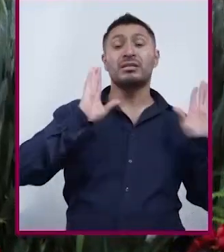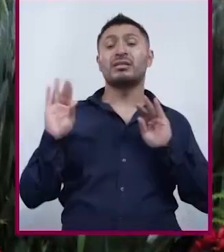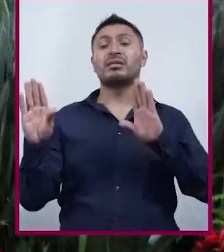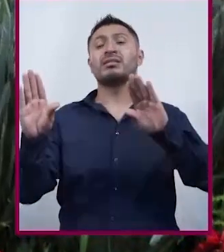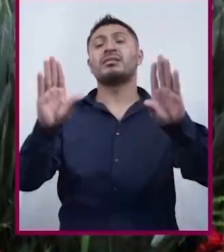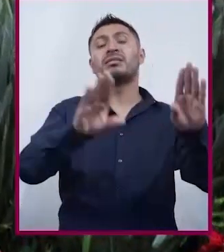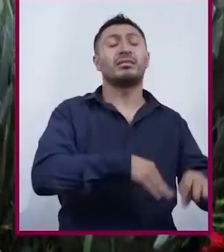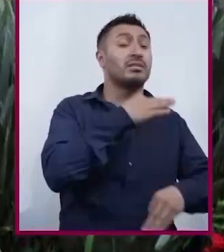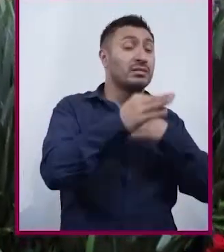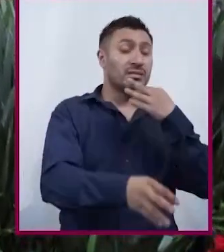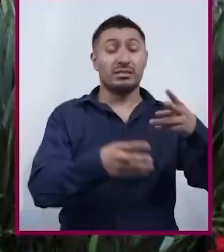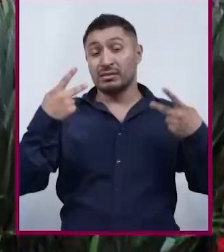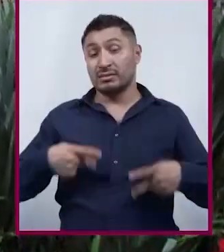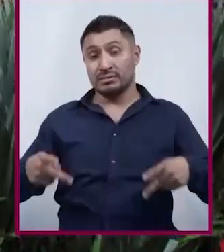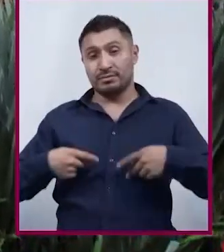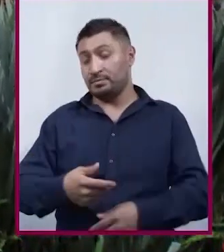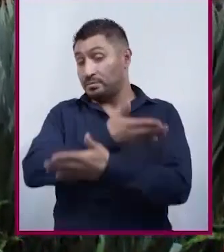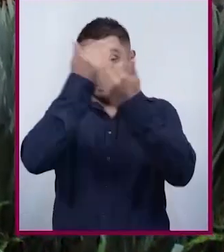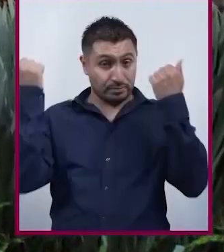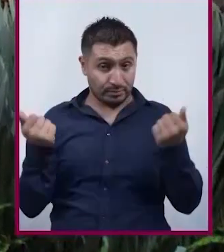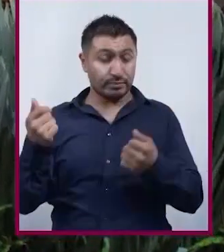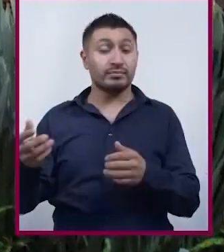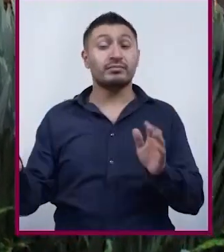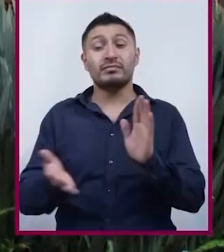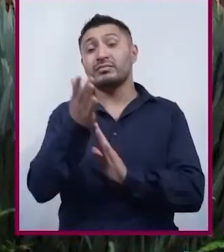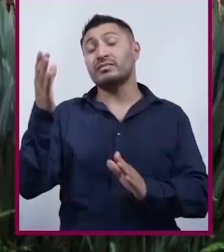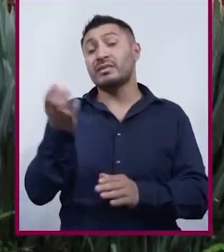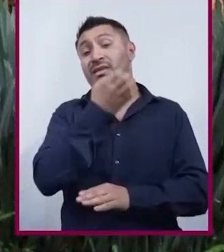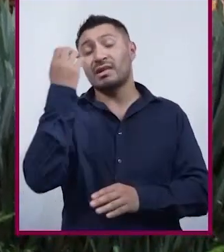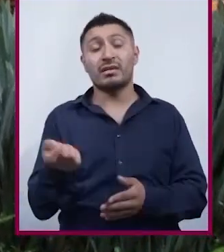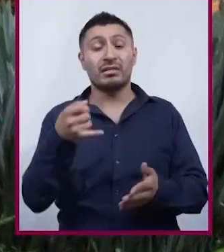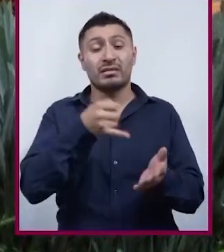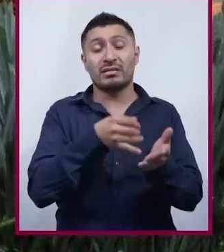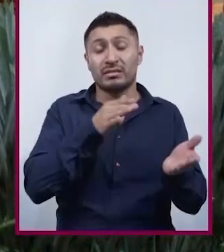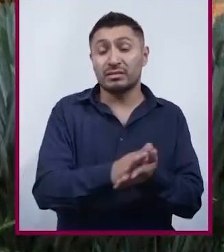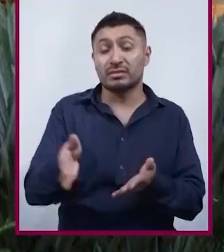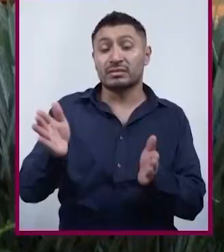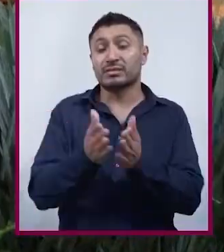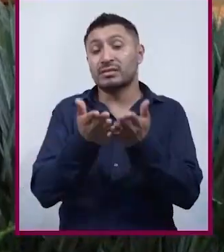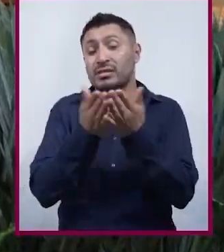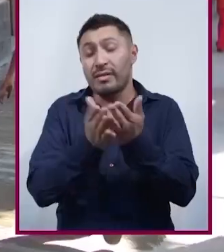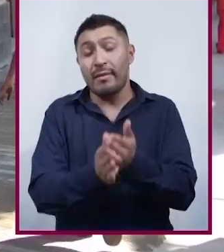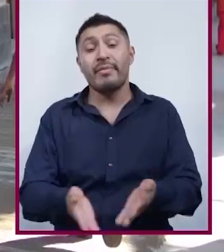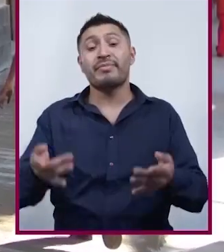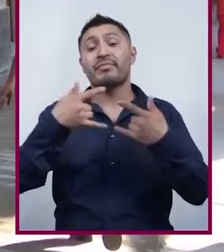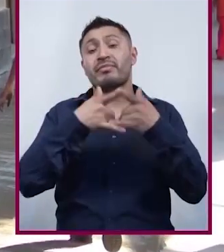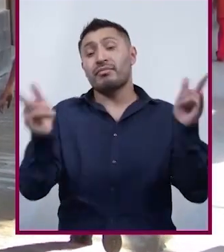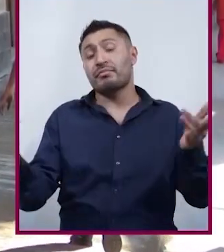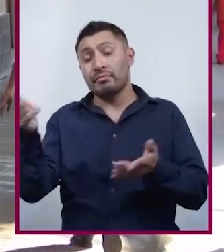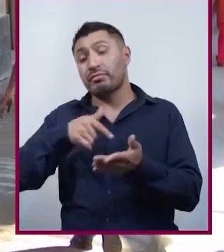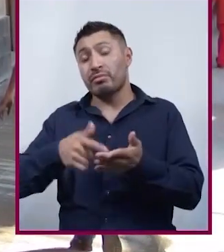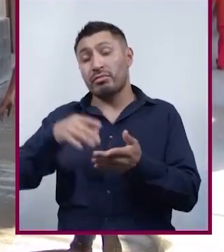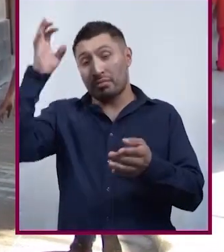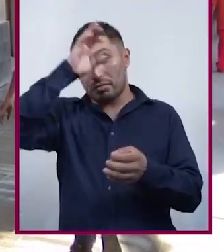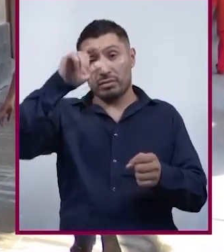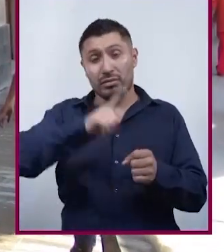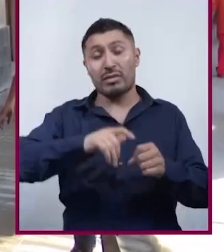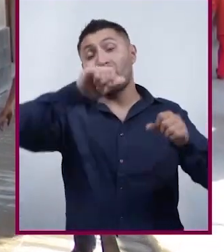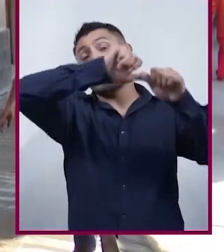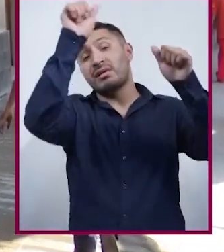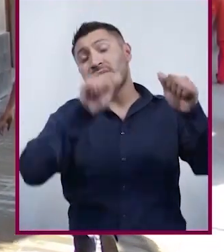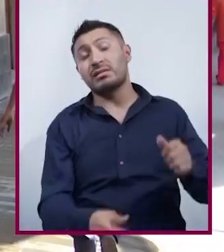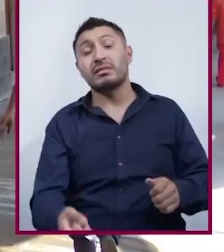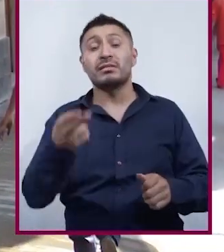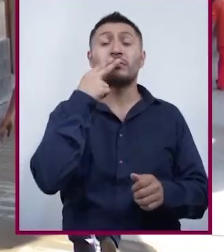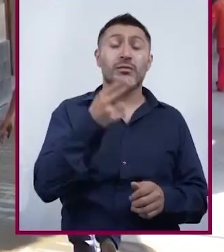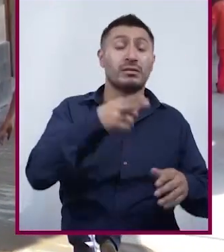a todos aquellos que no sabían hacerlo. Fundó escuelas, editó libros con obras clásicas. Abrió espacios para la cultura y el